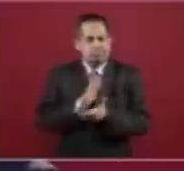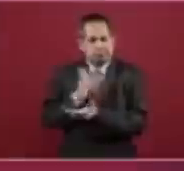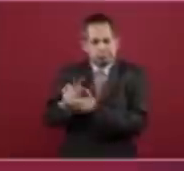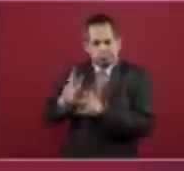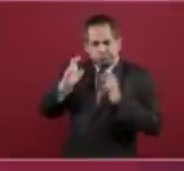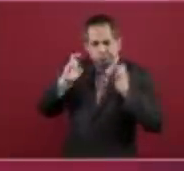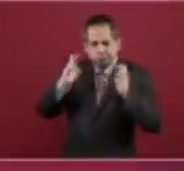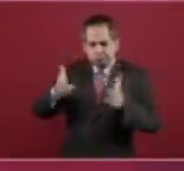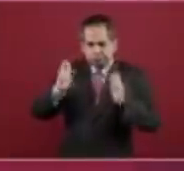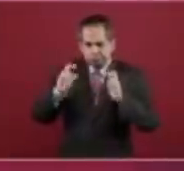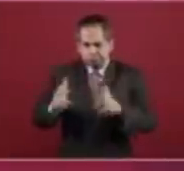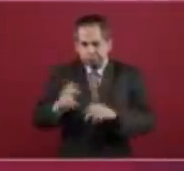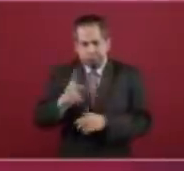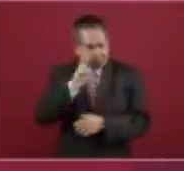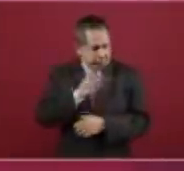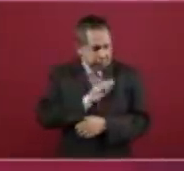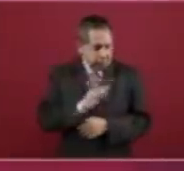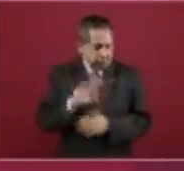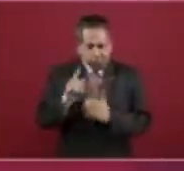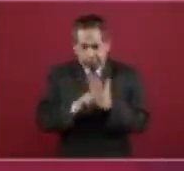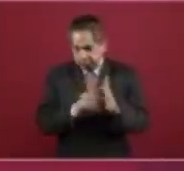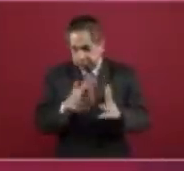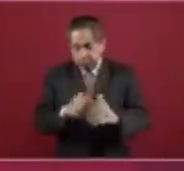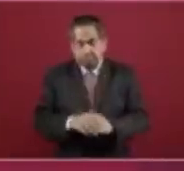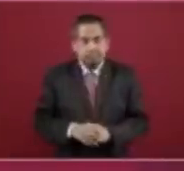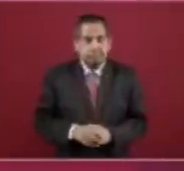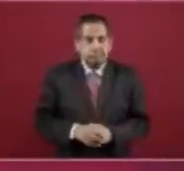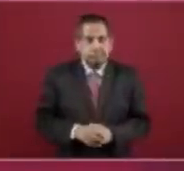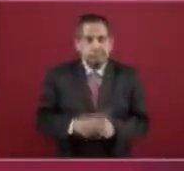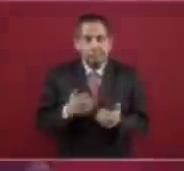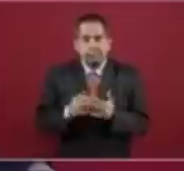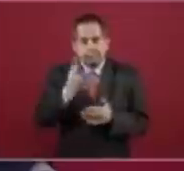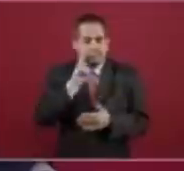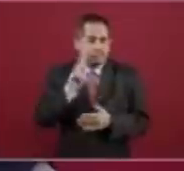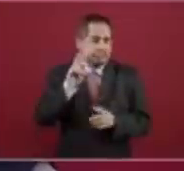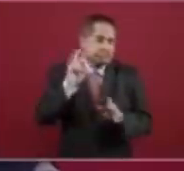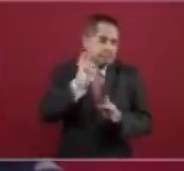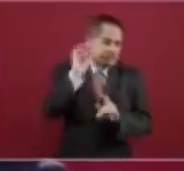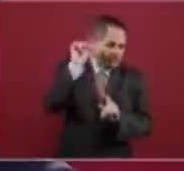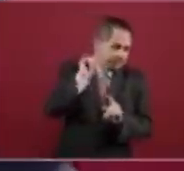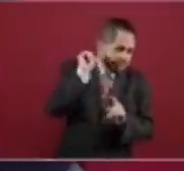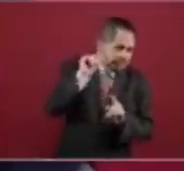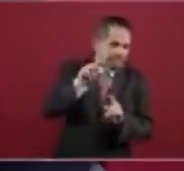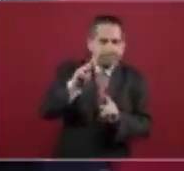un mes, sí, sí. Ahora sí que para abril o para mayo.